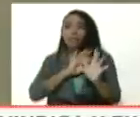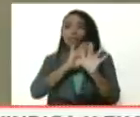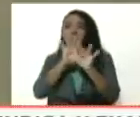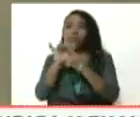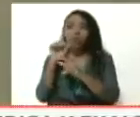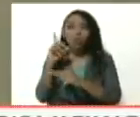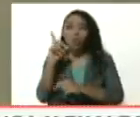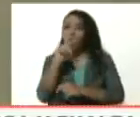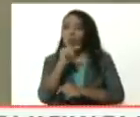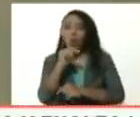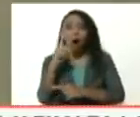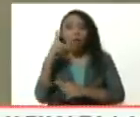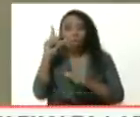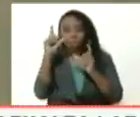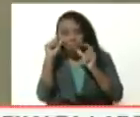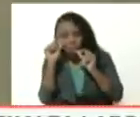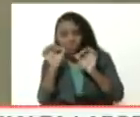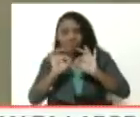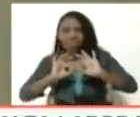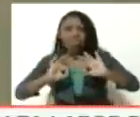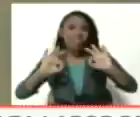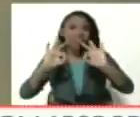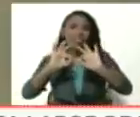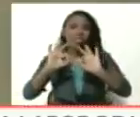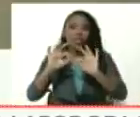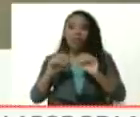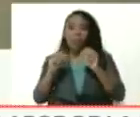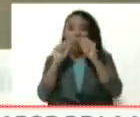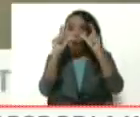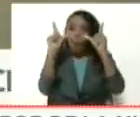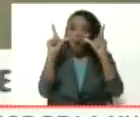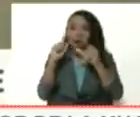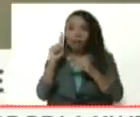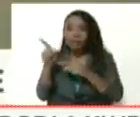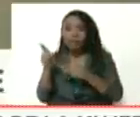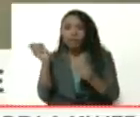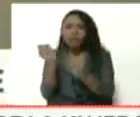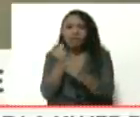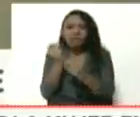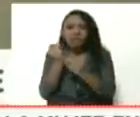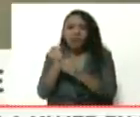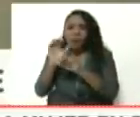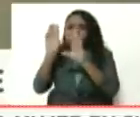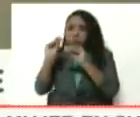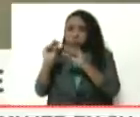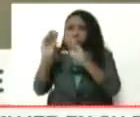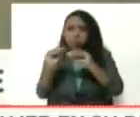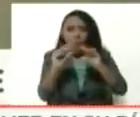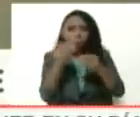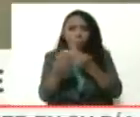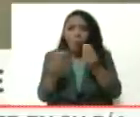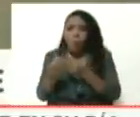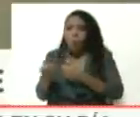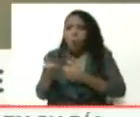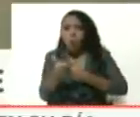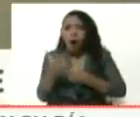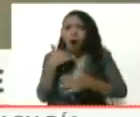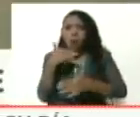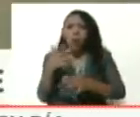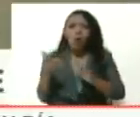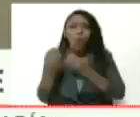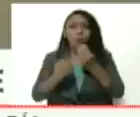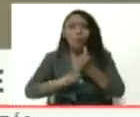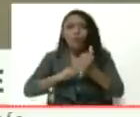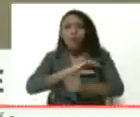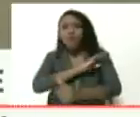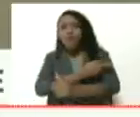han dormido, están todavía allá con un grupo de trabajadores que han estado anoche, sobre todo, con una gran